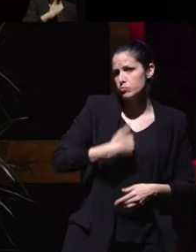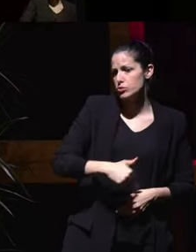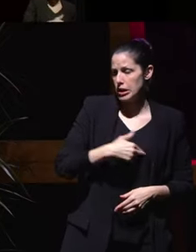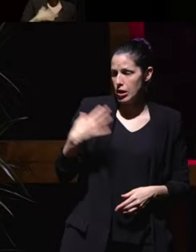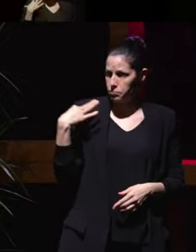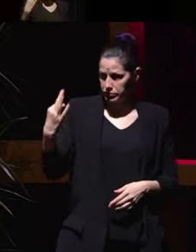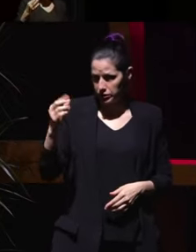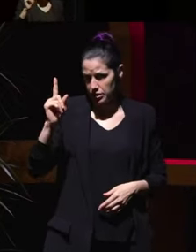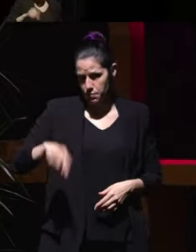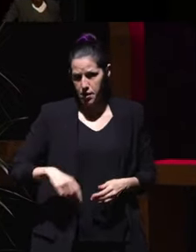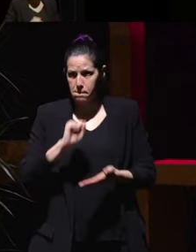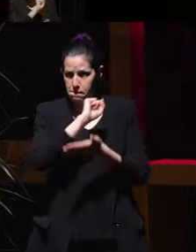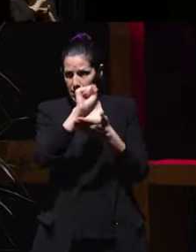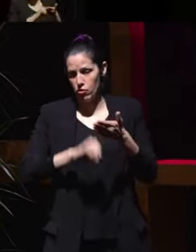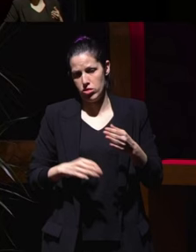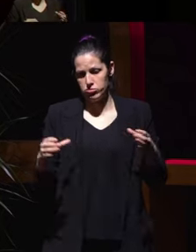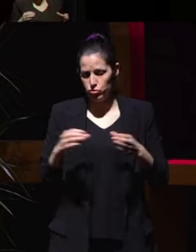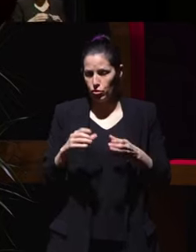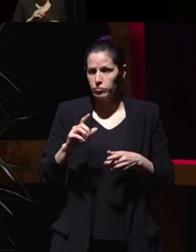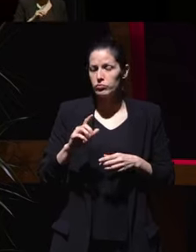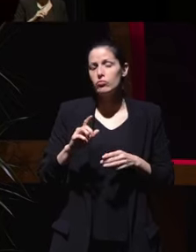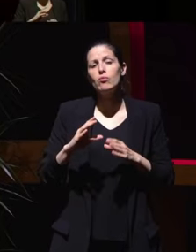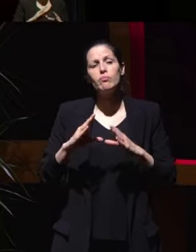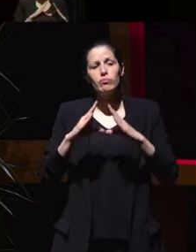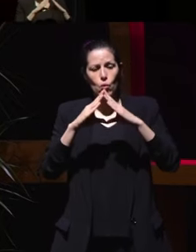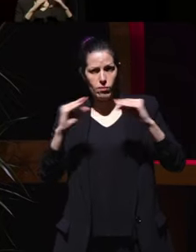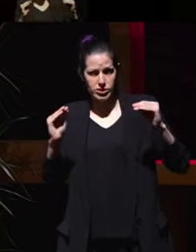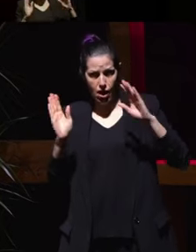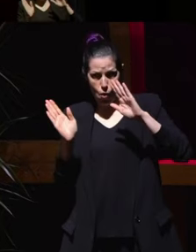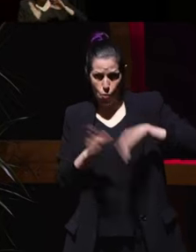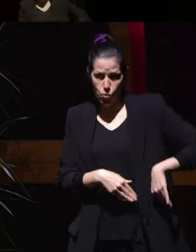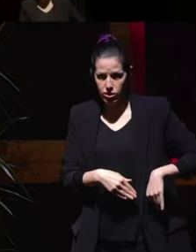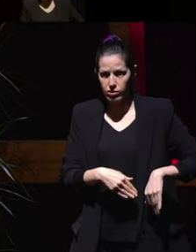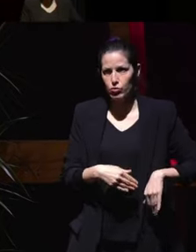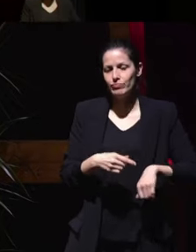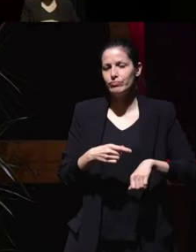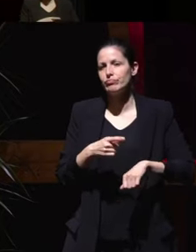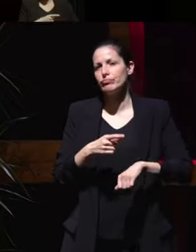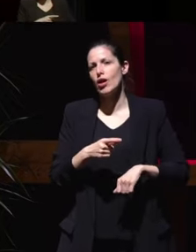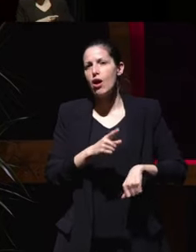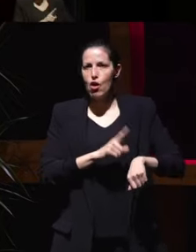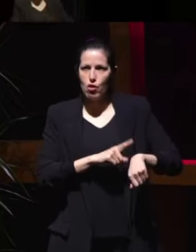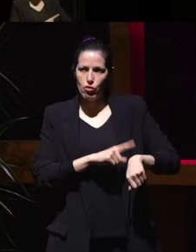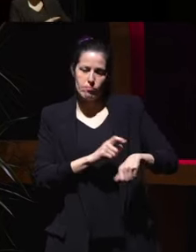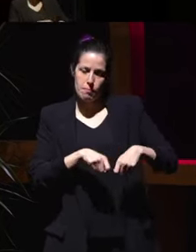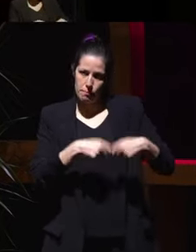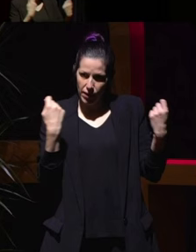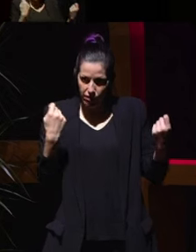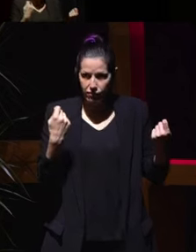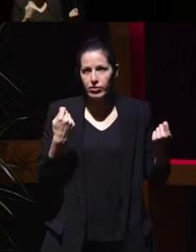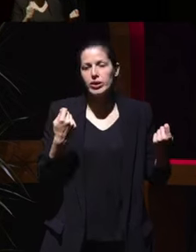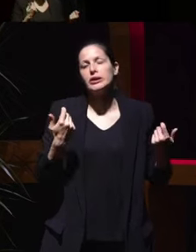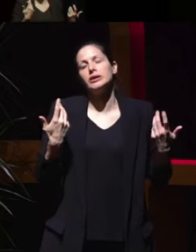Hasta que no derradeiro ano de carreira, pues rompí o xeonllo por segunda vez y dicen que, bueno, pues que como no iba a